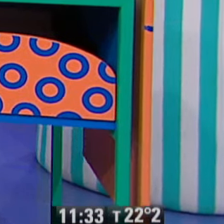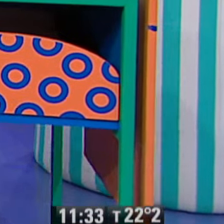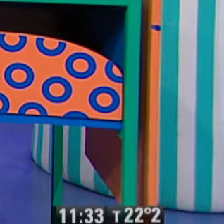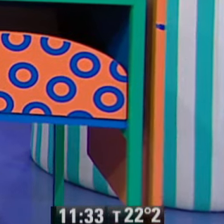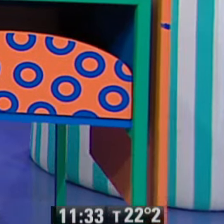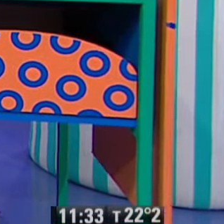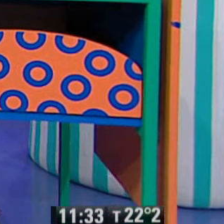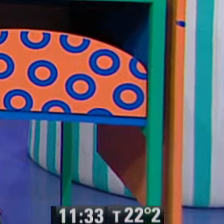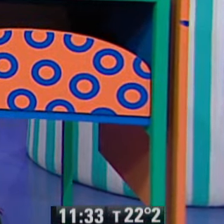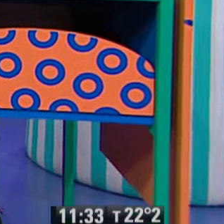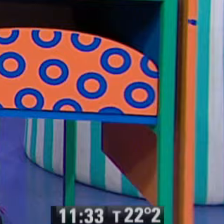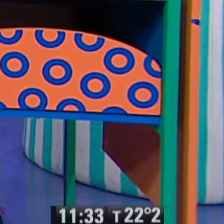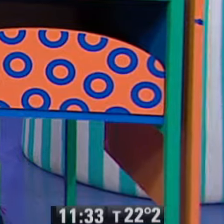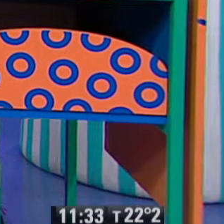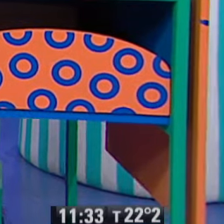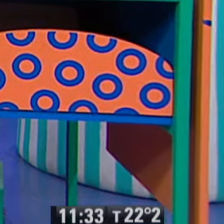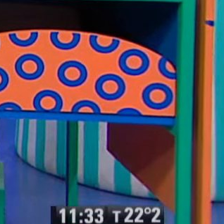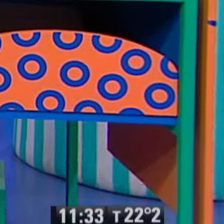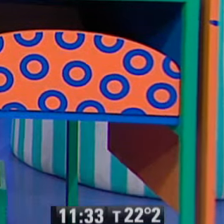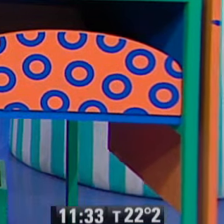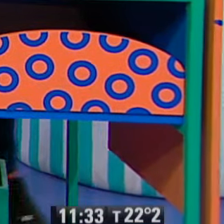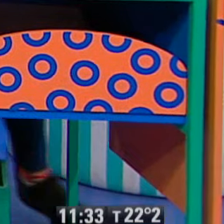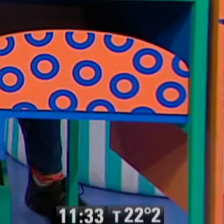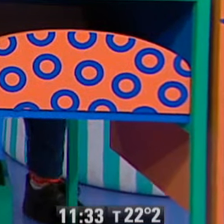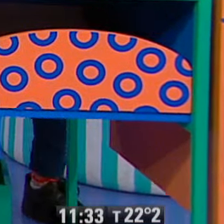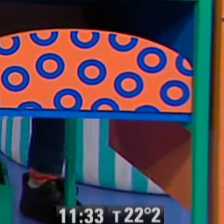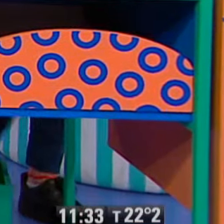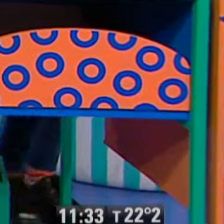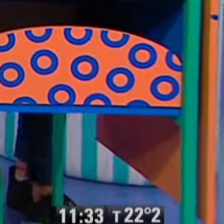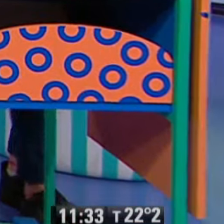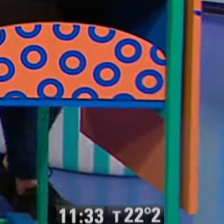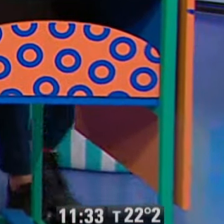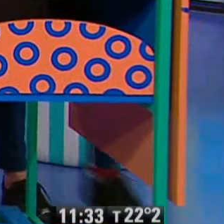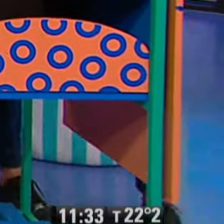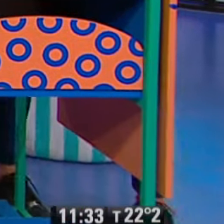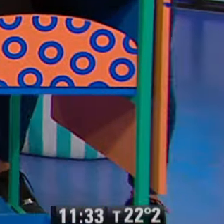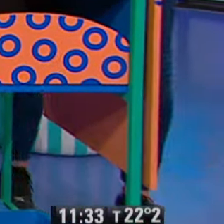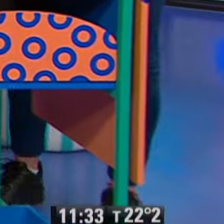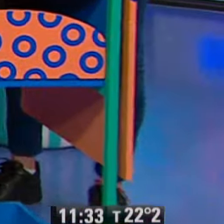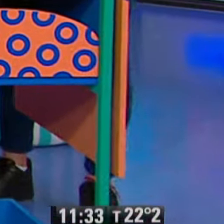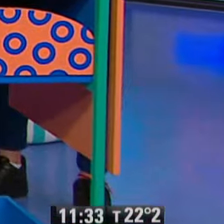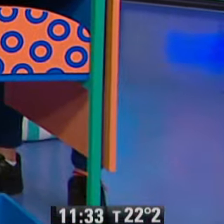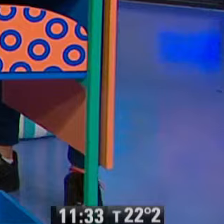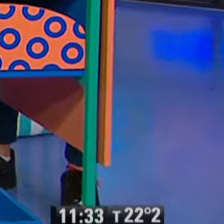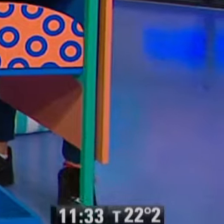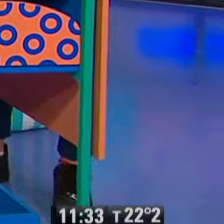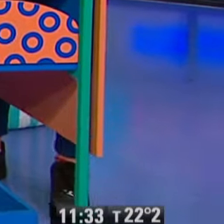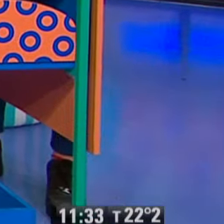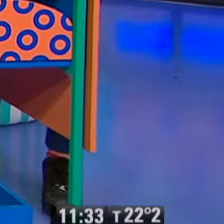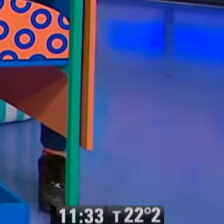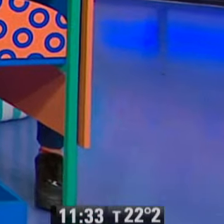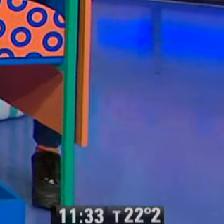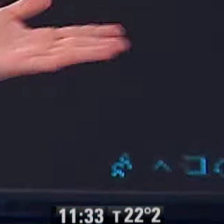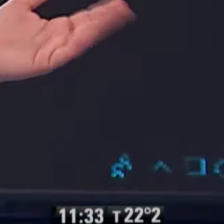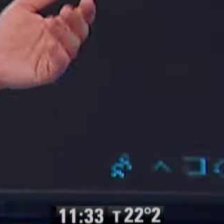dice dibujo una flor roja quizás, pero cuando empezamos a mirar con detalle hay un montón de otras cositas en esta flor china,